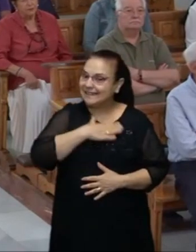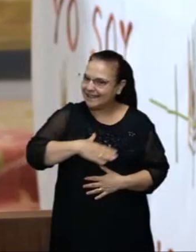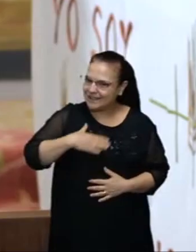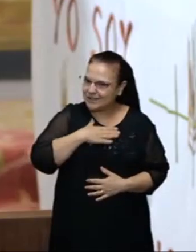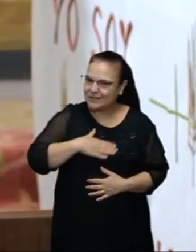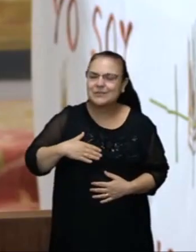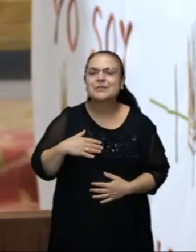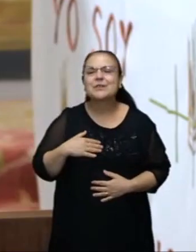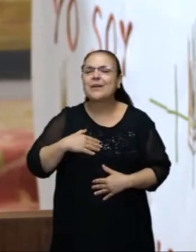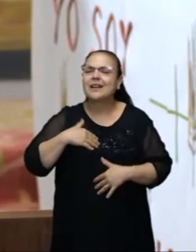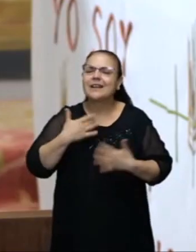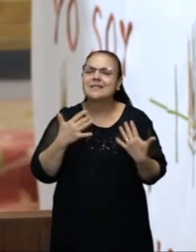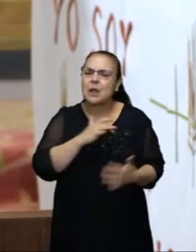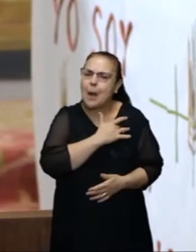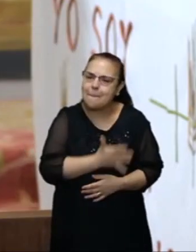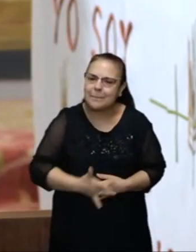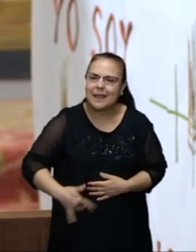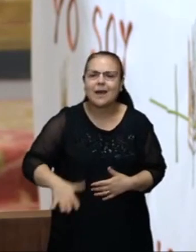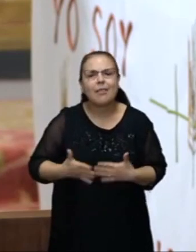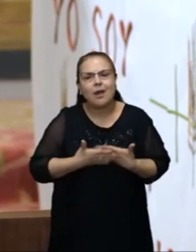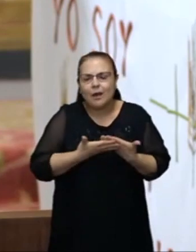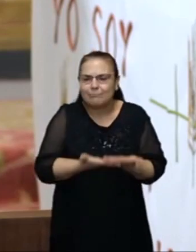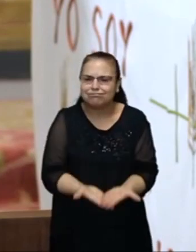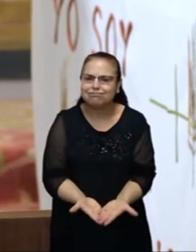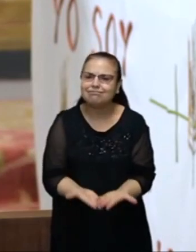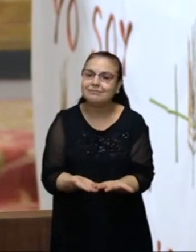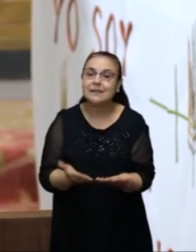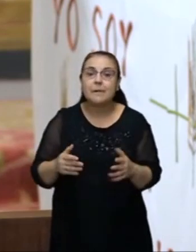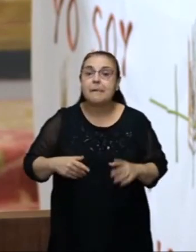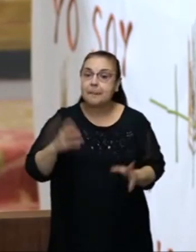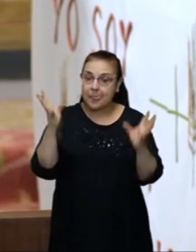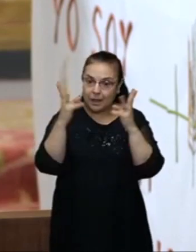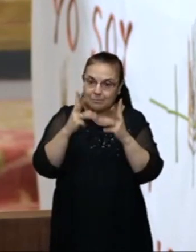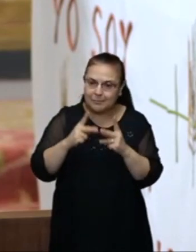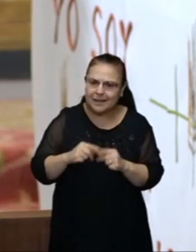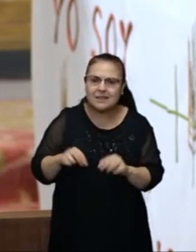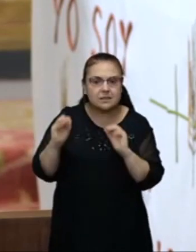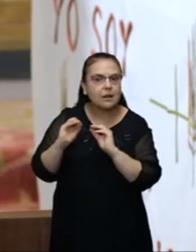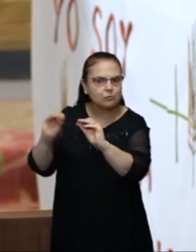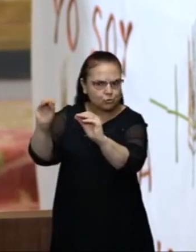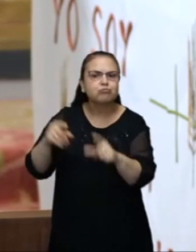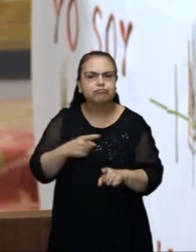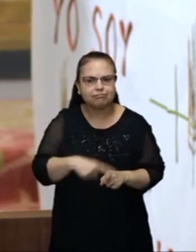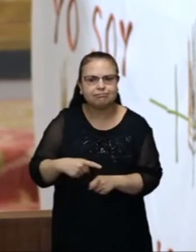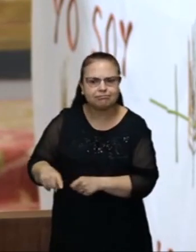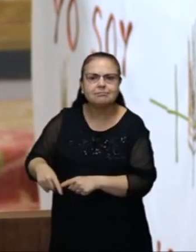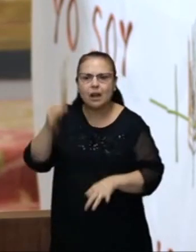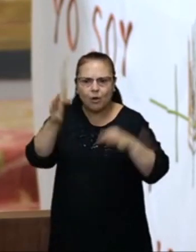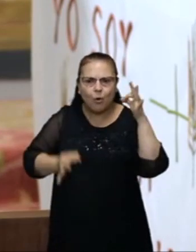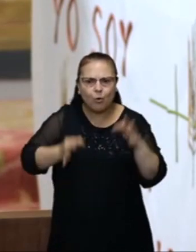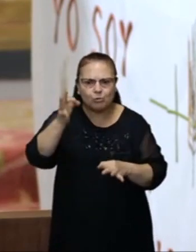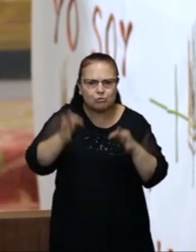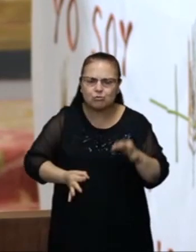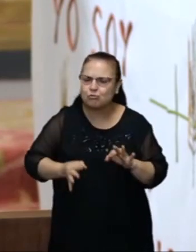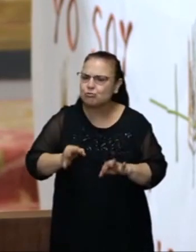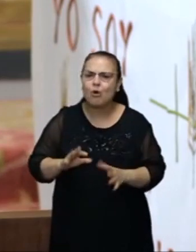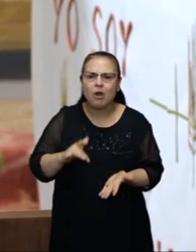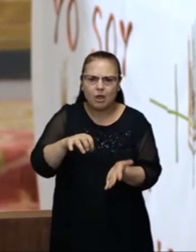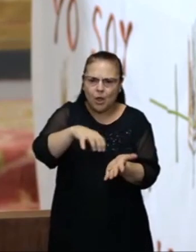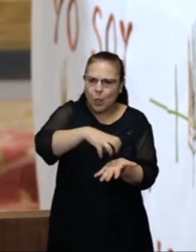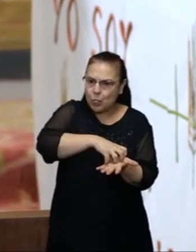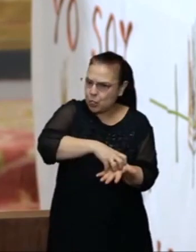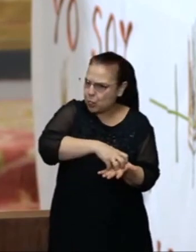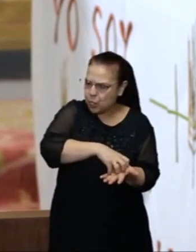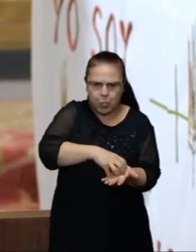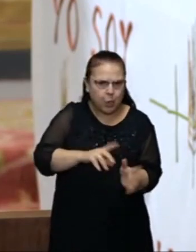el que se apiada y presta y administra rectamente sus asuntos. El justo jamás vacilará,